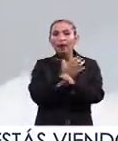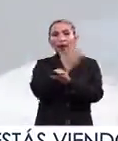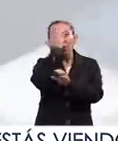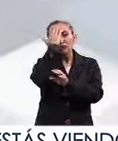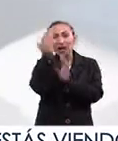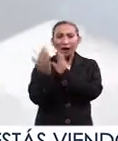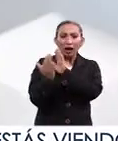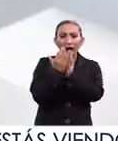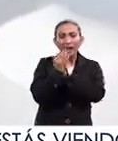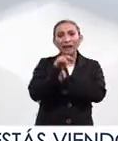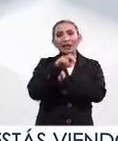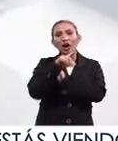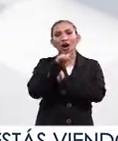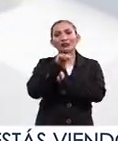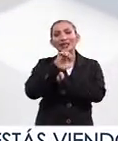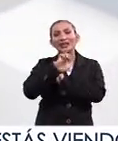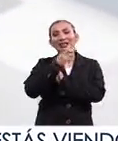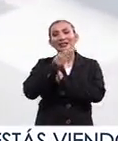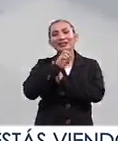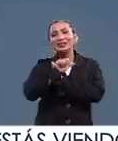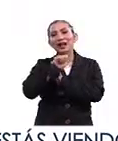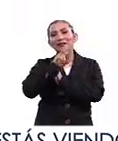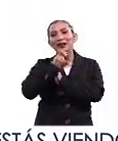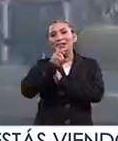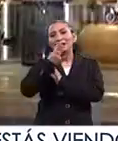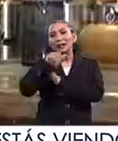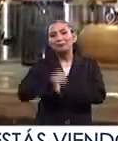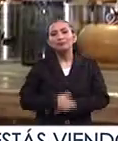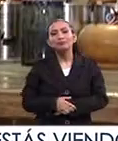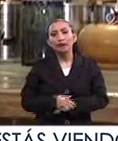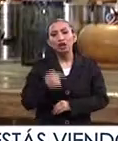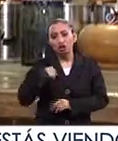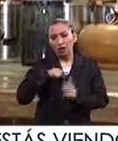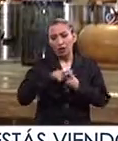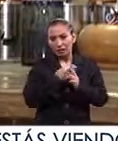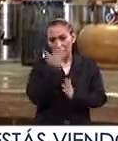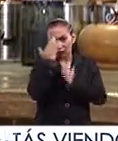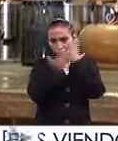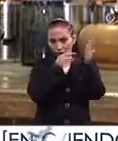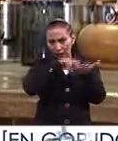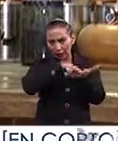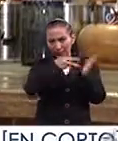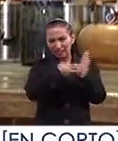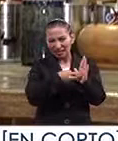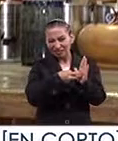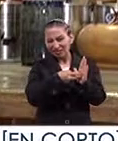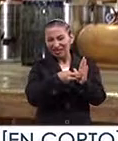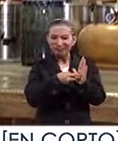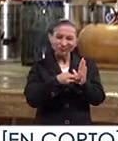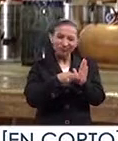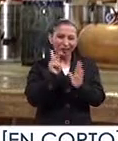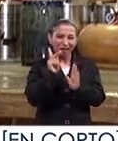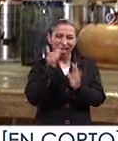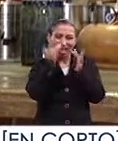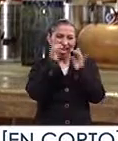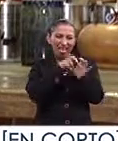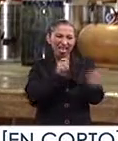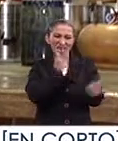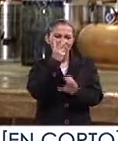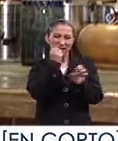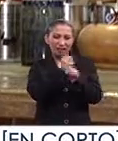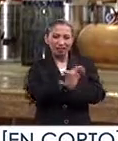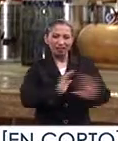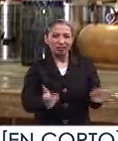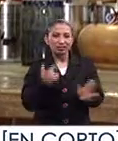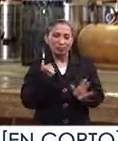a conocer en corto a Nicolás Echevarría. Inicié los estudios de arquitectura, pero deserté a los